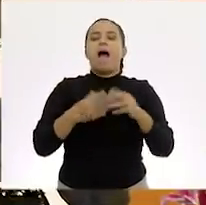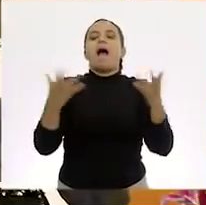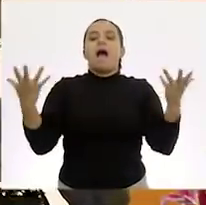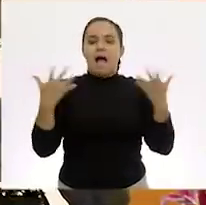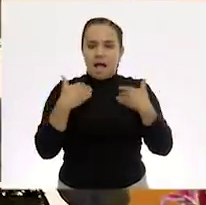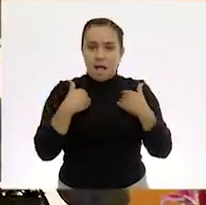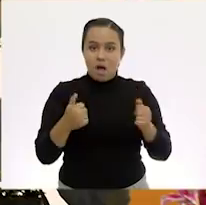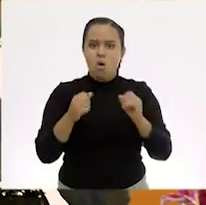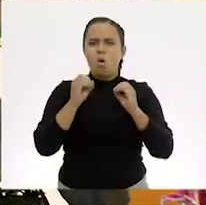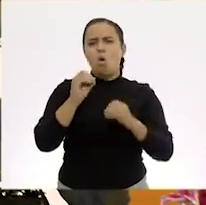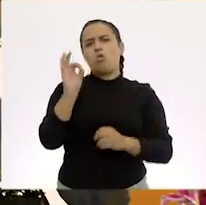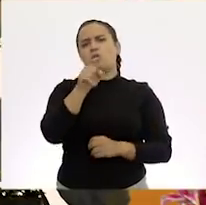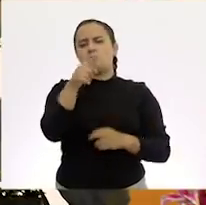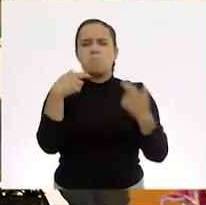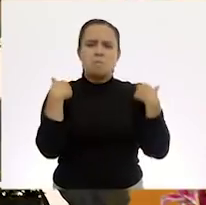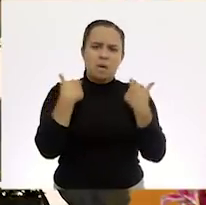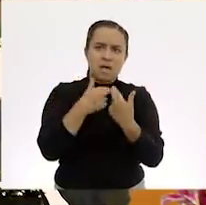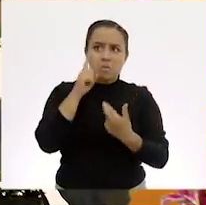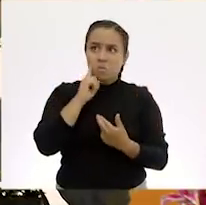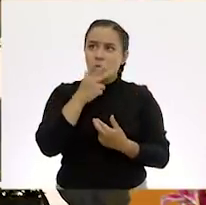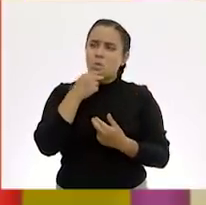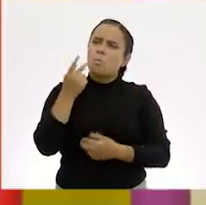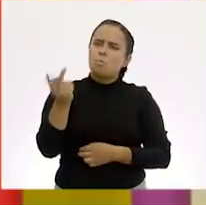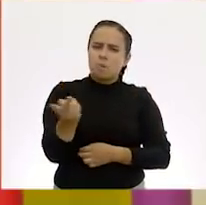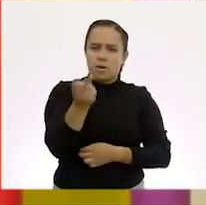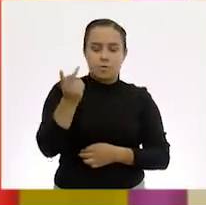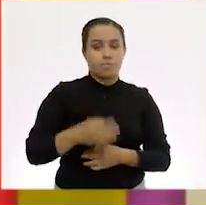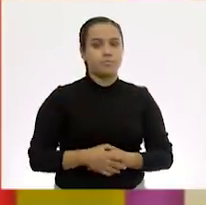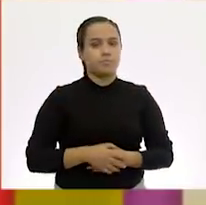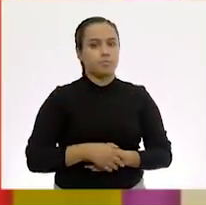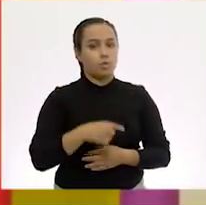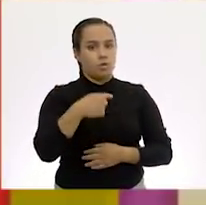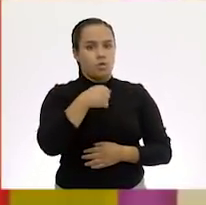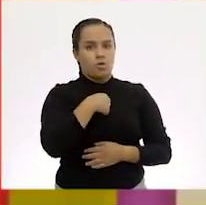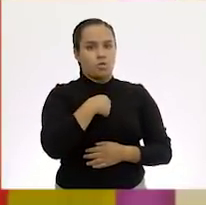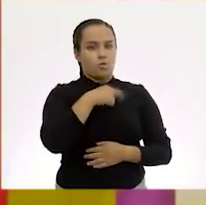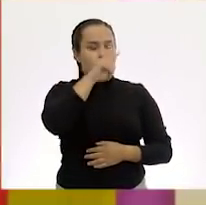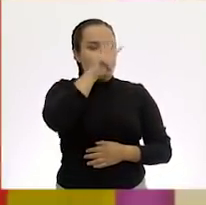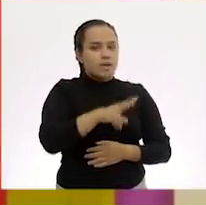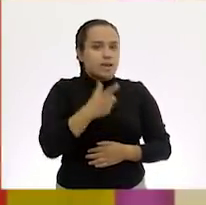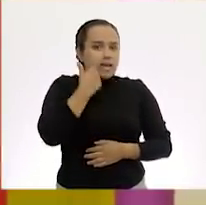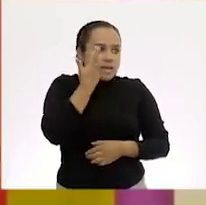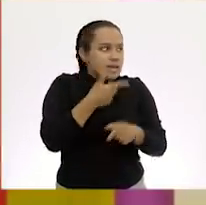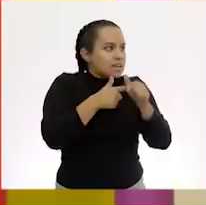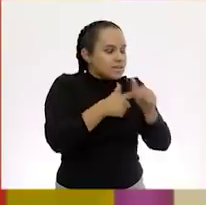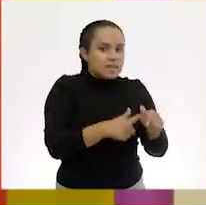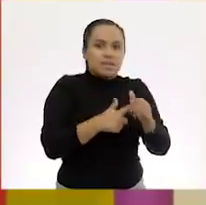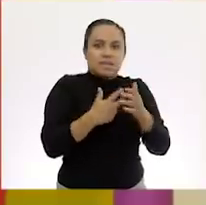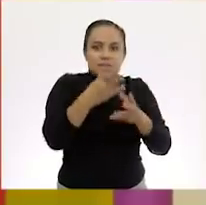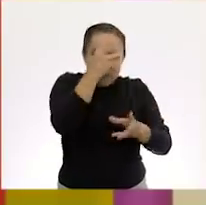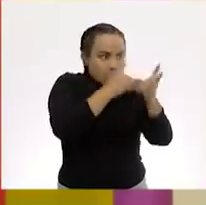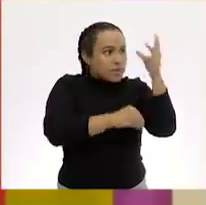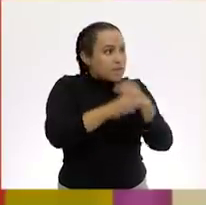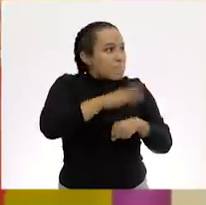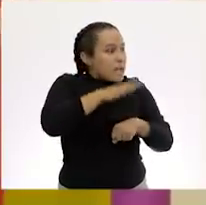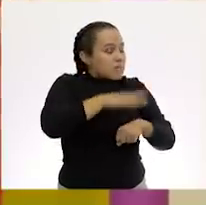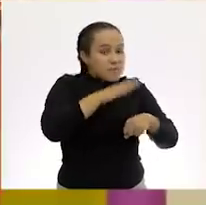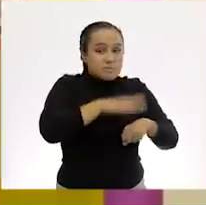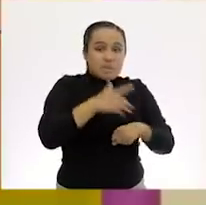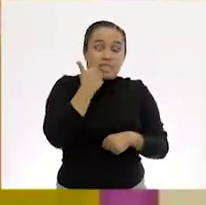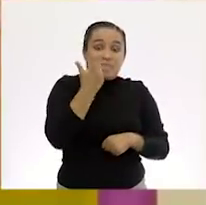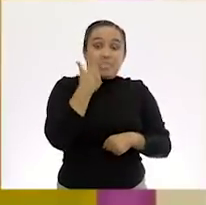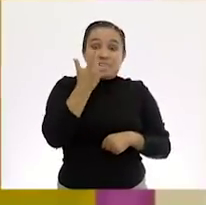claro o preguntarle a tu maestro o tu maestra. Claro, yo me quedo con muchas ganas de seguir aprendiendo y aprendiendo más y más y más,